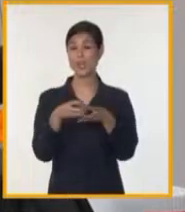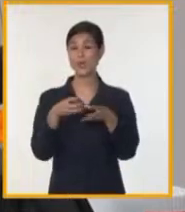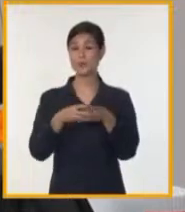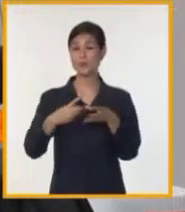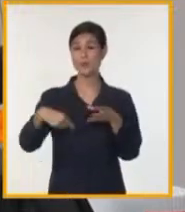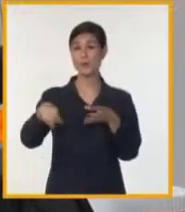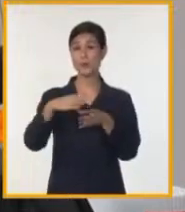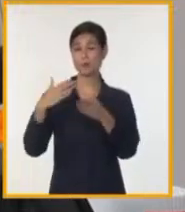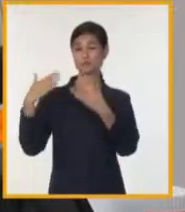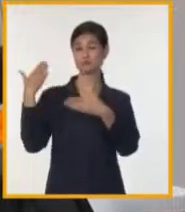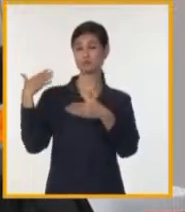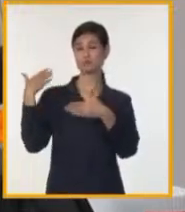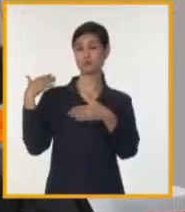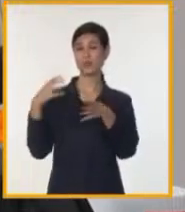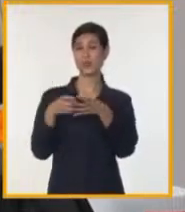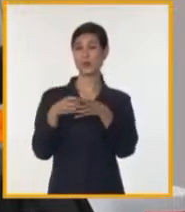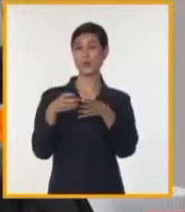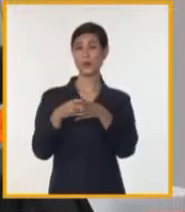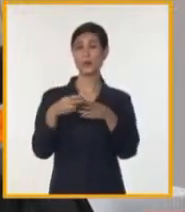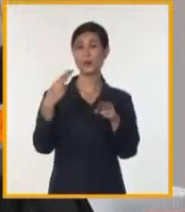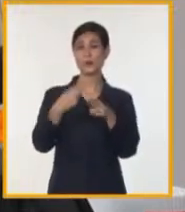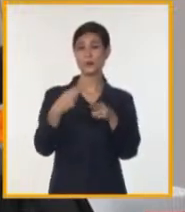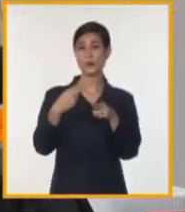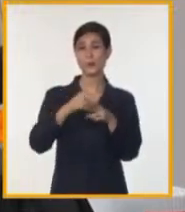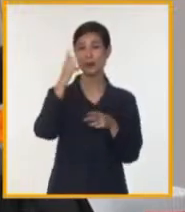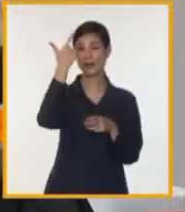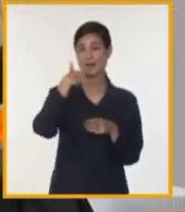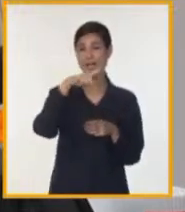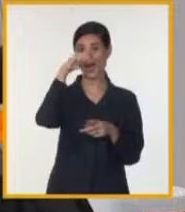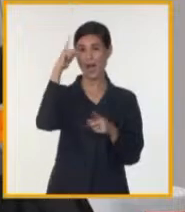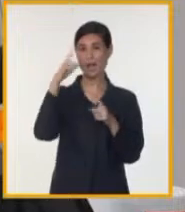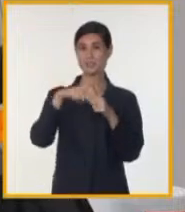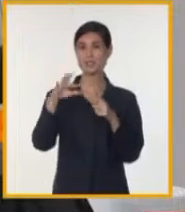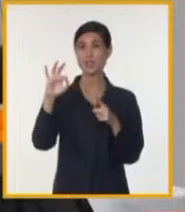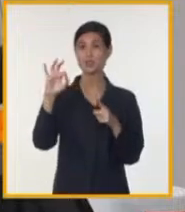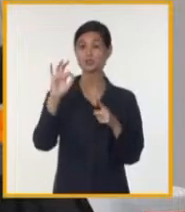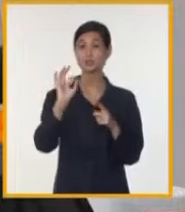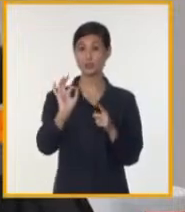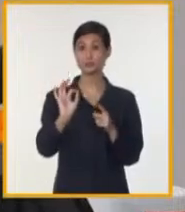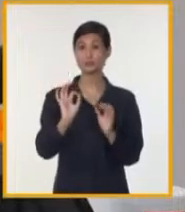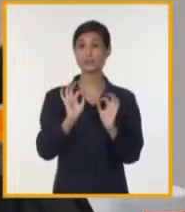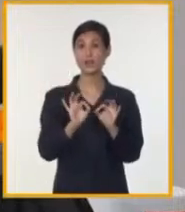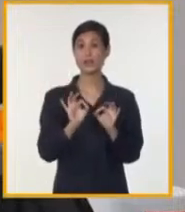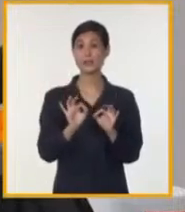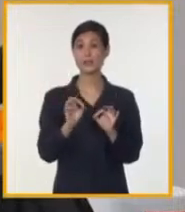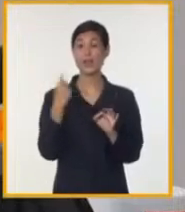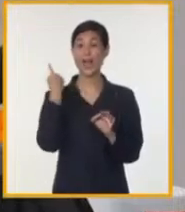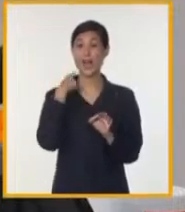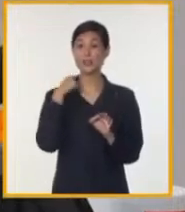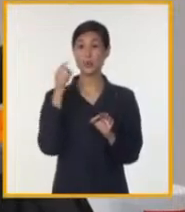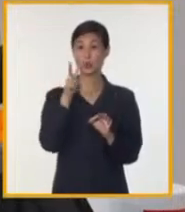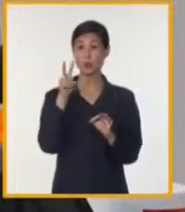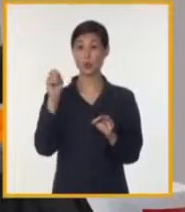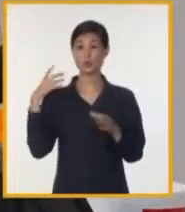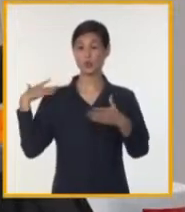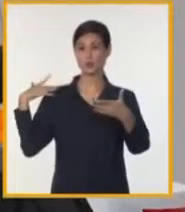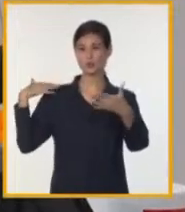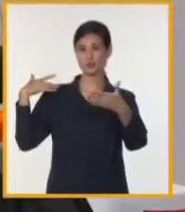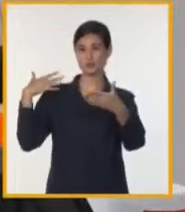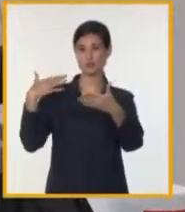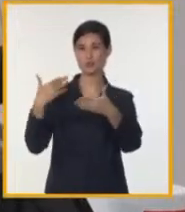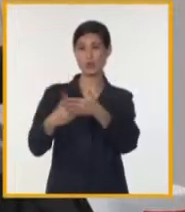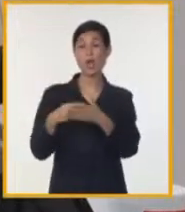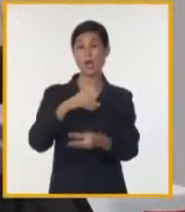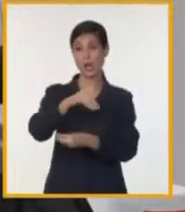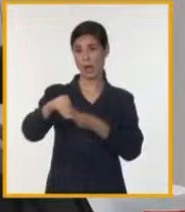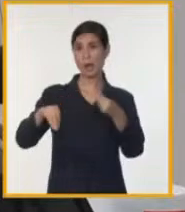Astro, es decir, la Asociación de Transporte por Ómnibus. En estos 12 años, por supuesto, la empresa ha venido evolucionando en su estructura